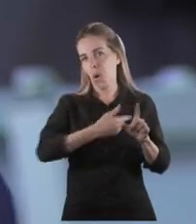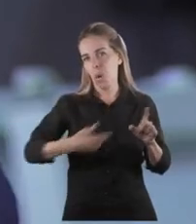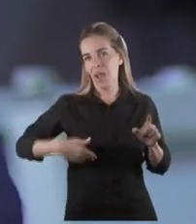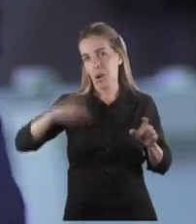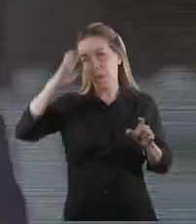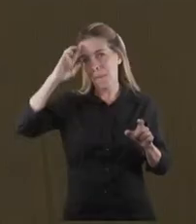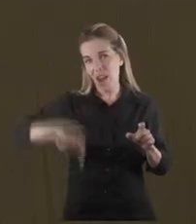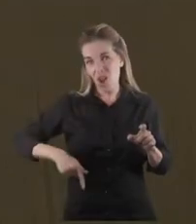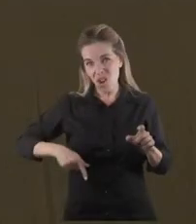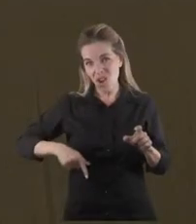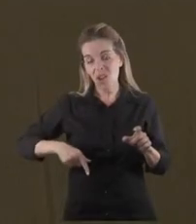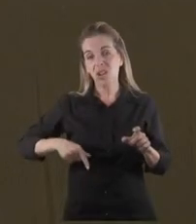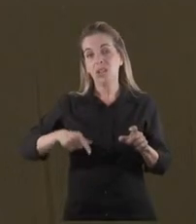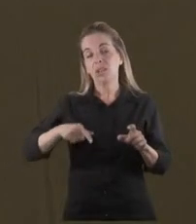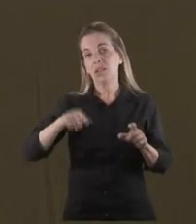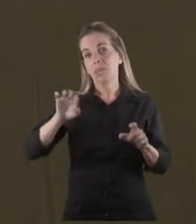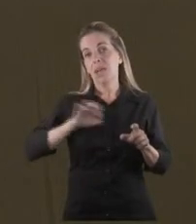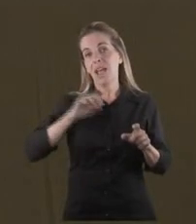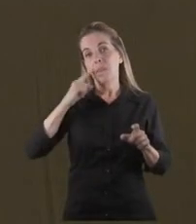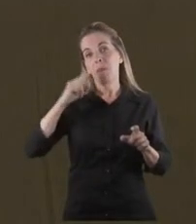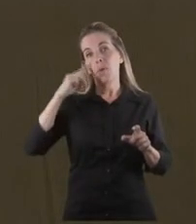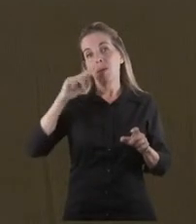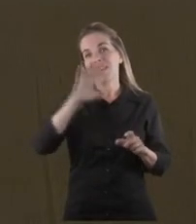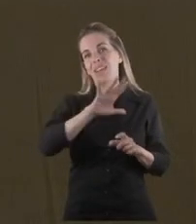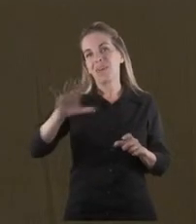55, una